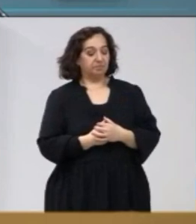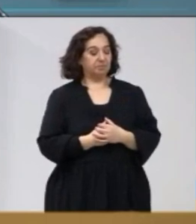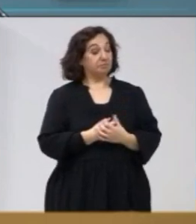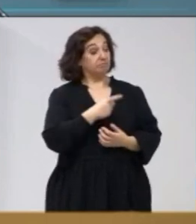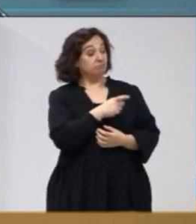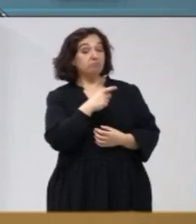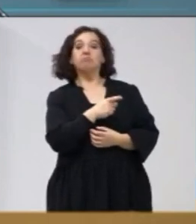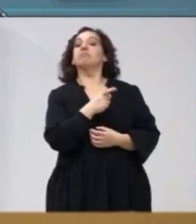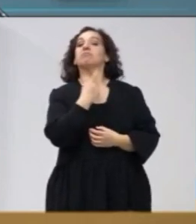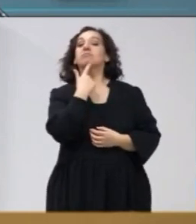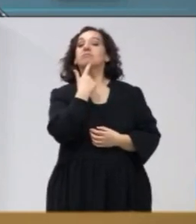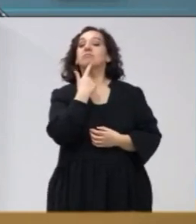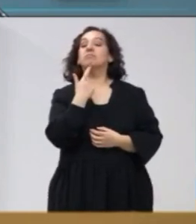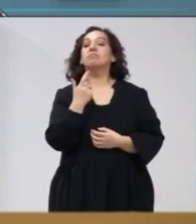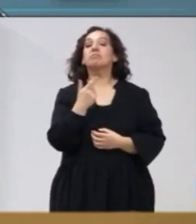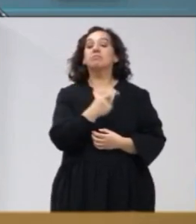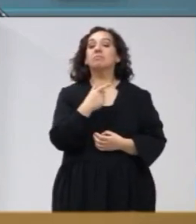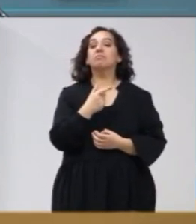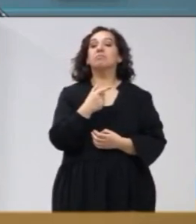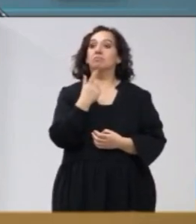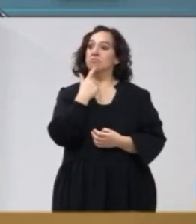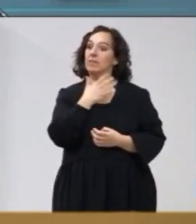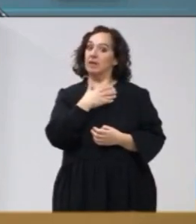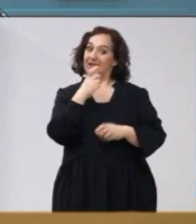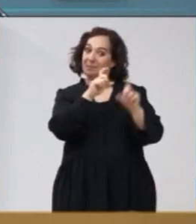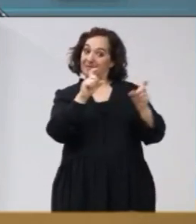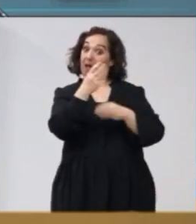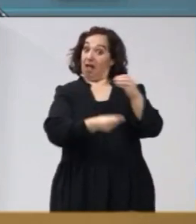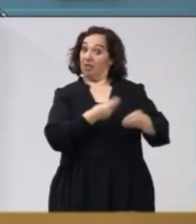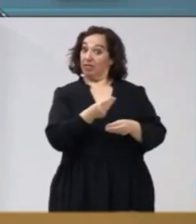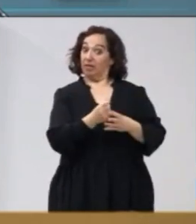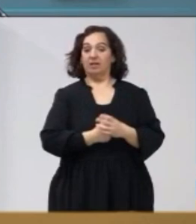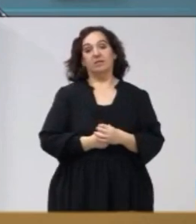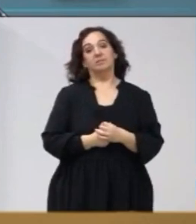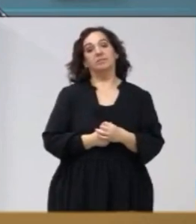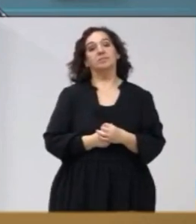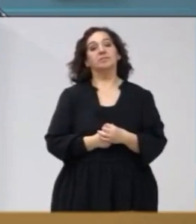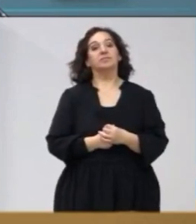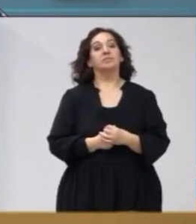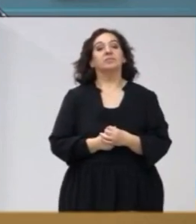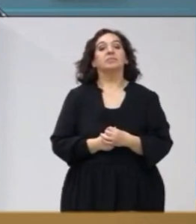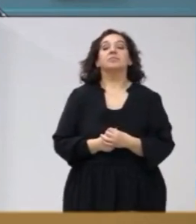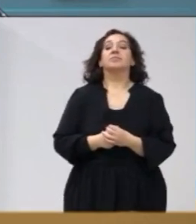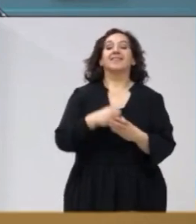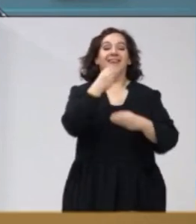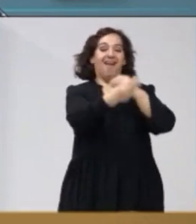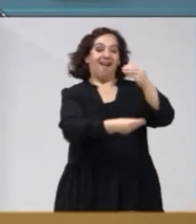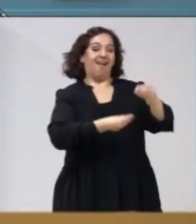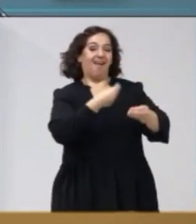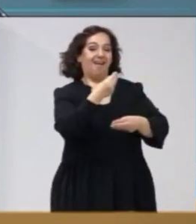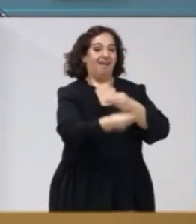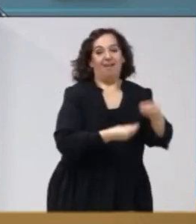el trinque, quien lo hace, generalmente no está en lo que se hace, sino en lo que no se